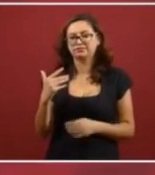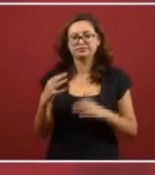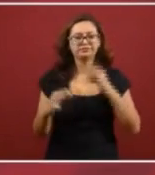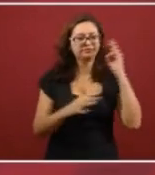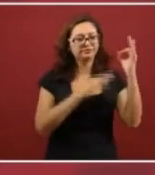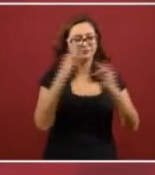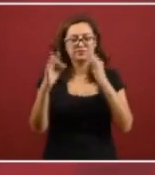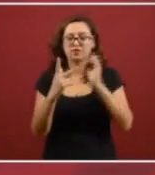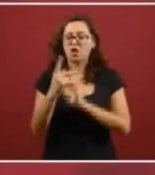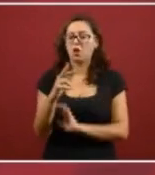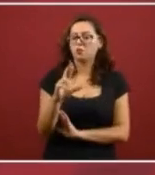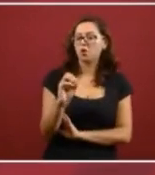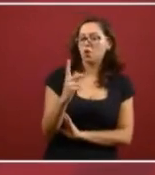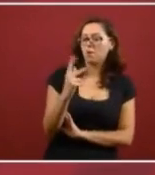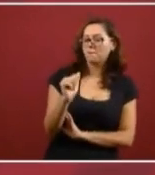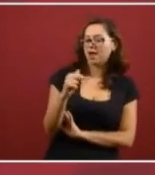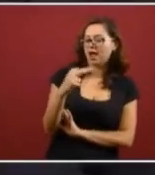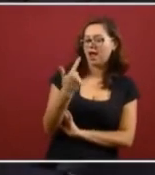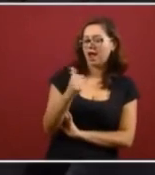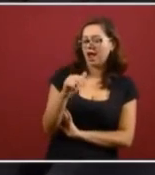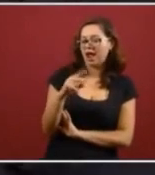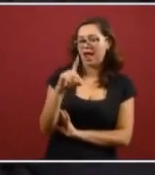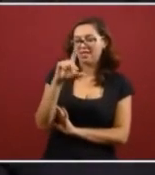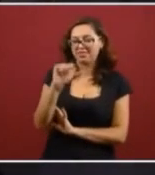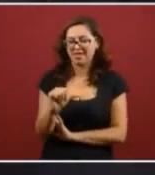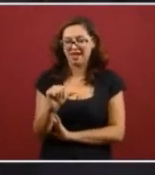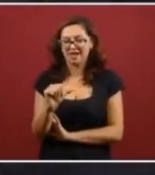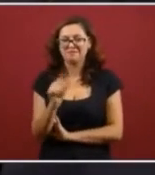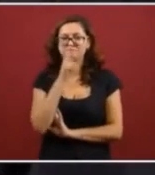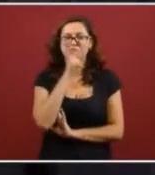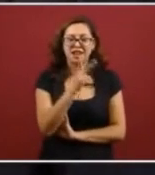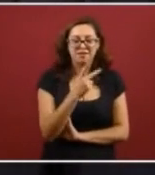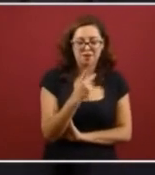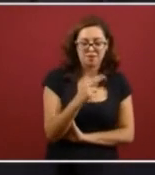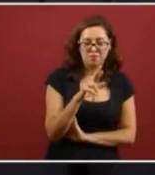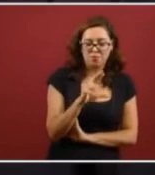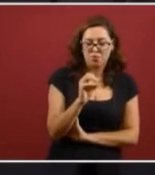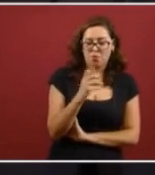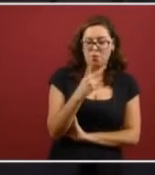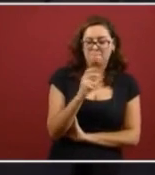publicidad propaganda. Publicity, they called it propaganda.